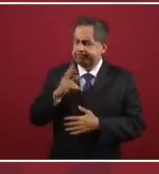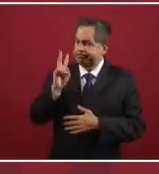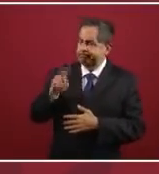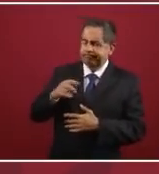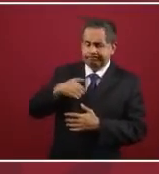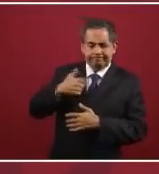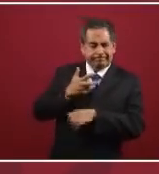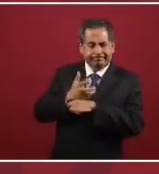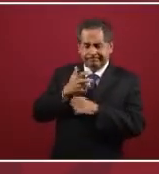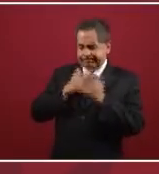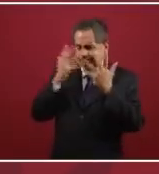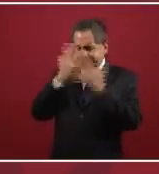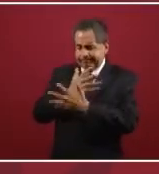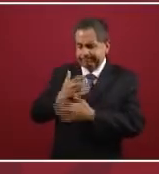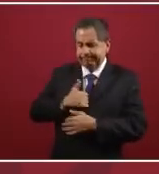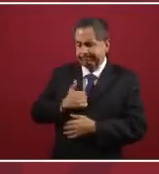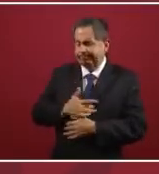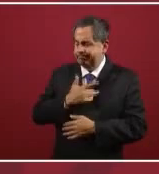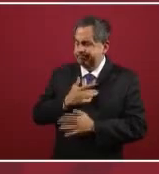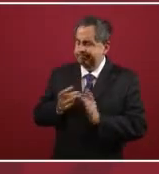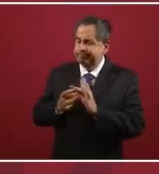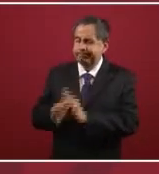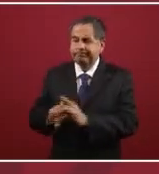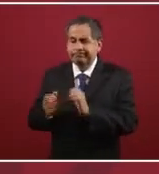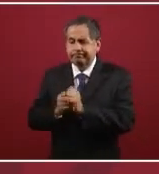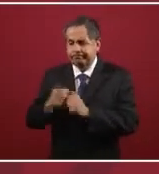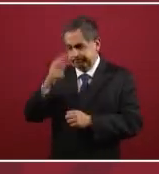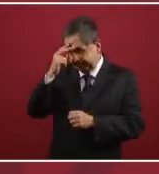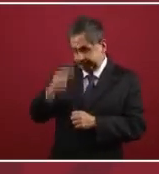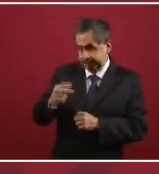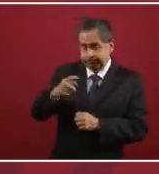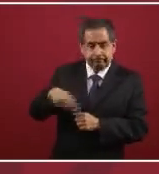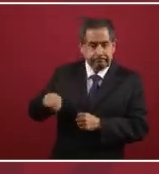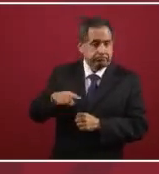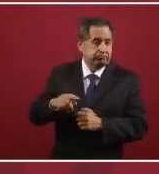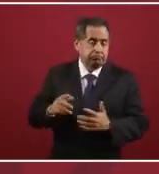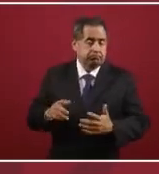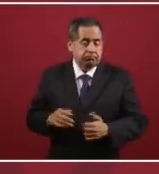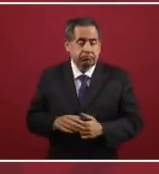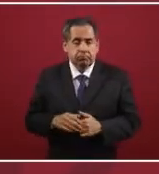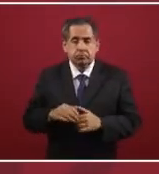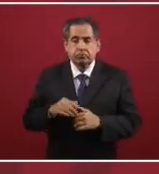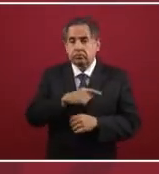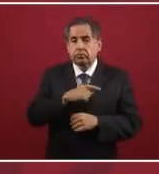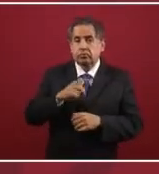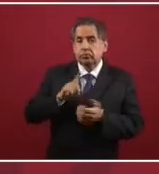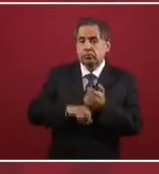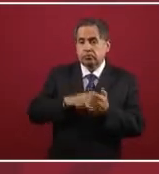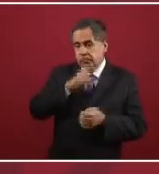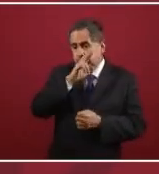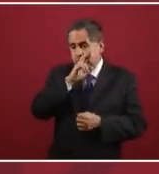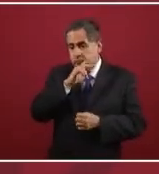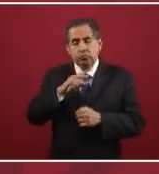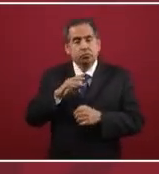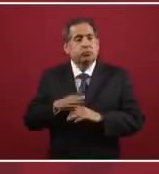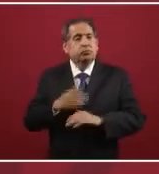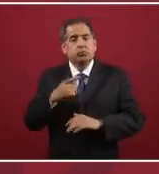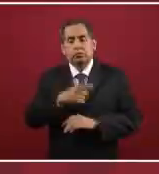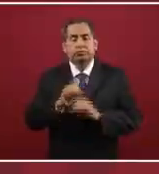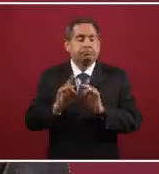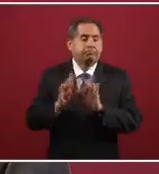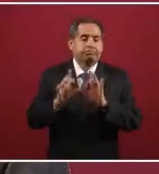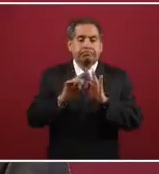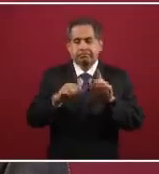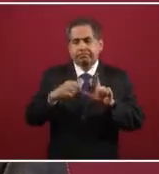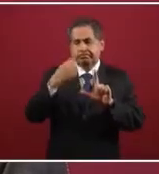consternación y solidaridad con México y su preocupación respecto a los